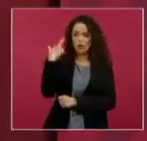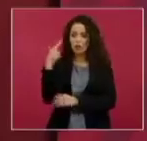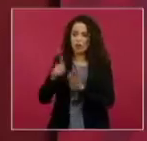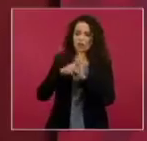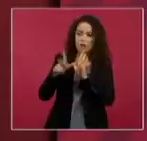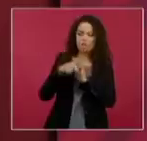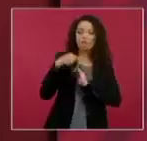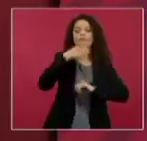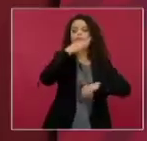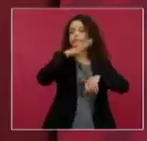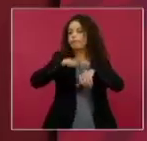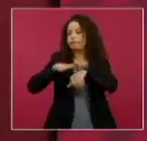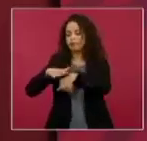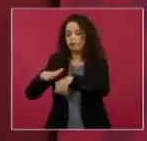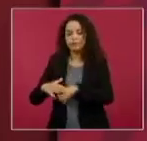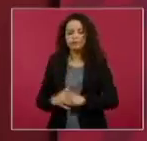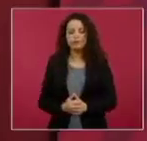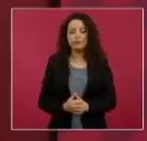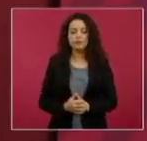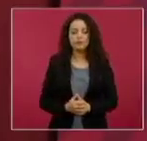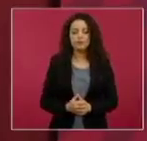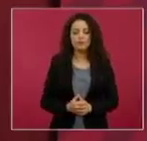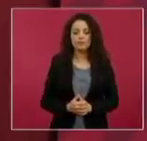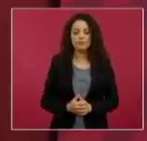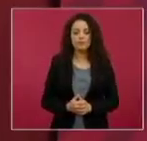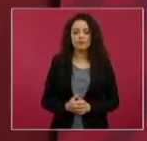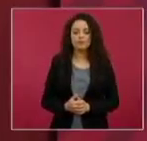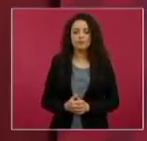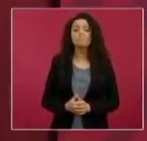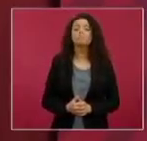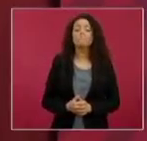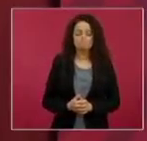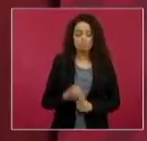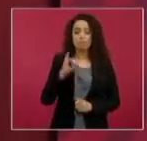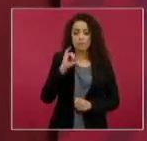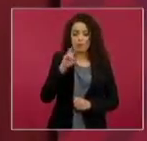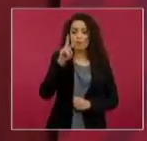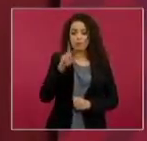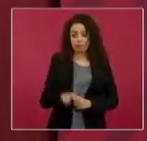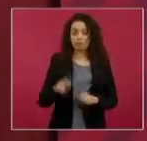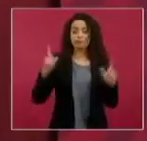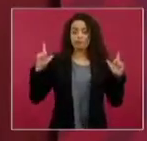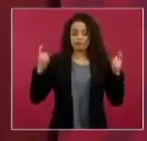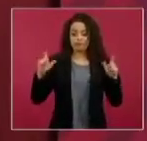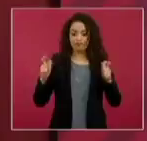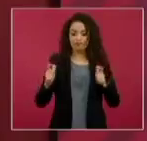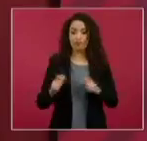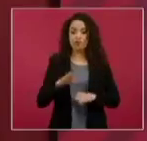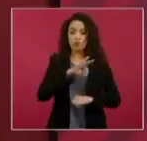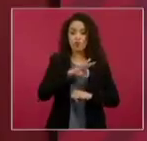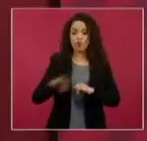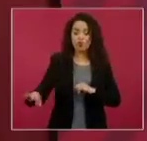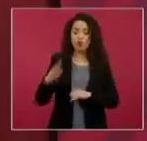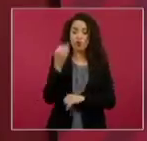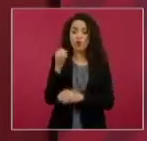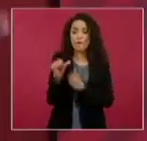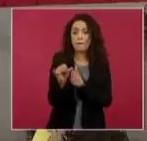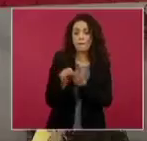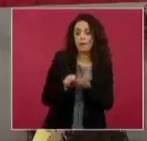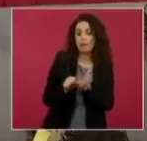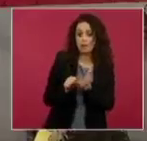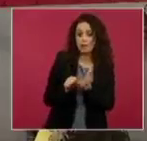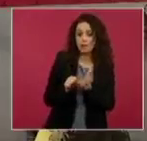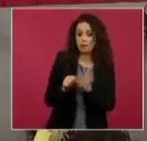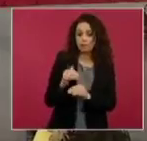que tenemos una tendencia sostenida a la baja en los últimos 9 meses,